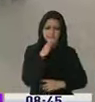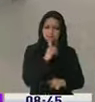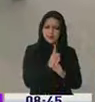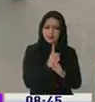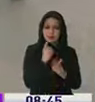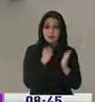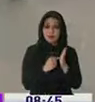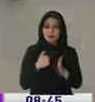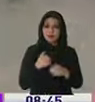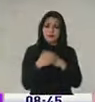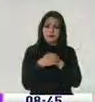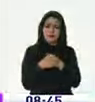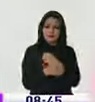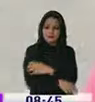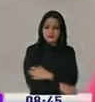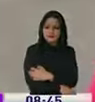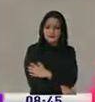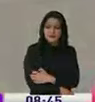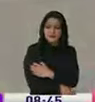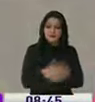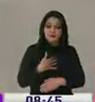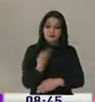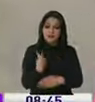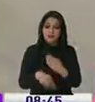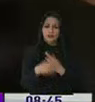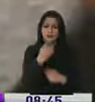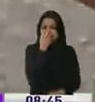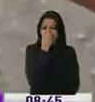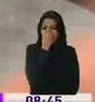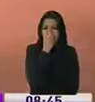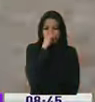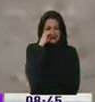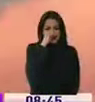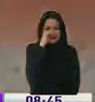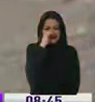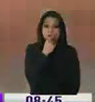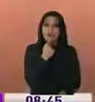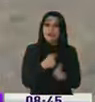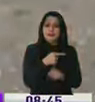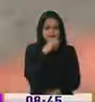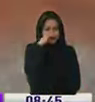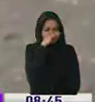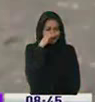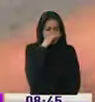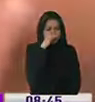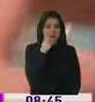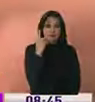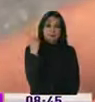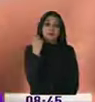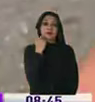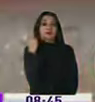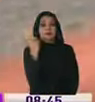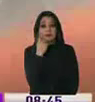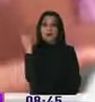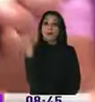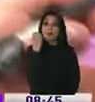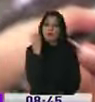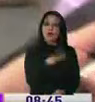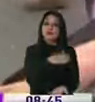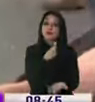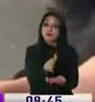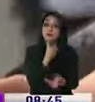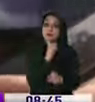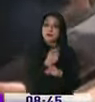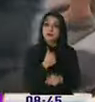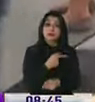lo menos me pica la piel. Mi hijo le pica la nariz ahí, le picaba mucho y mareo. Estaba en la ambulancia y la vine a ver. Me pica también